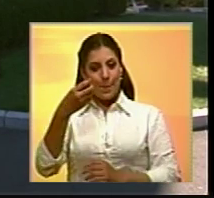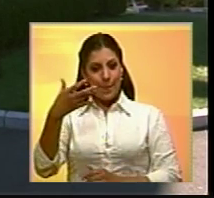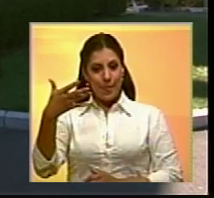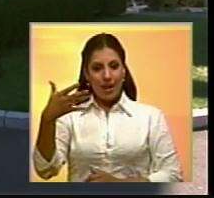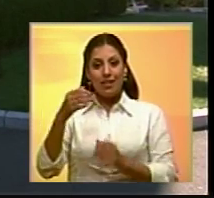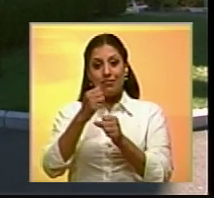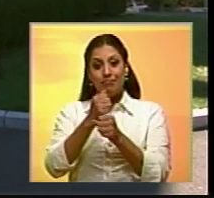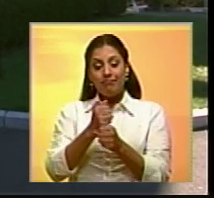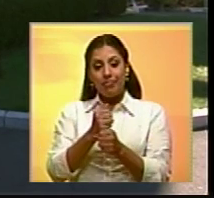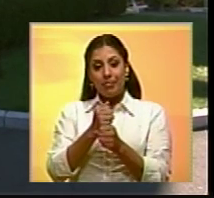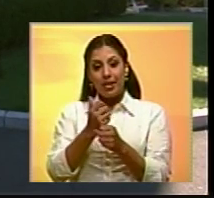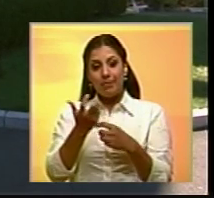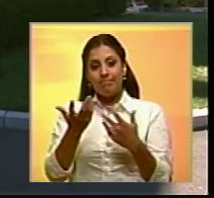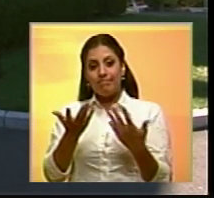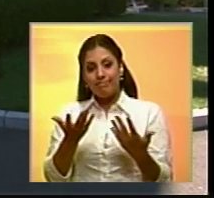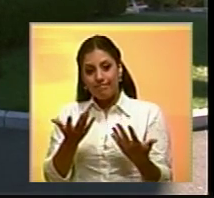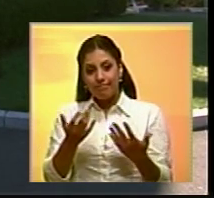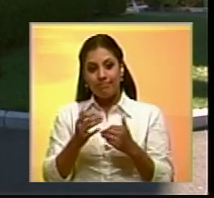a la espera pues del